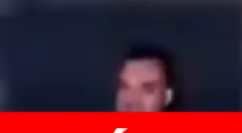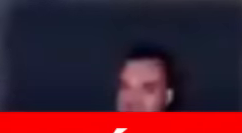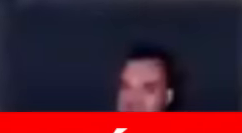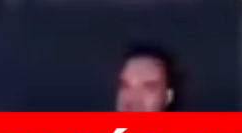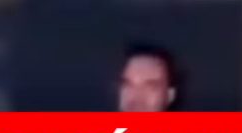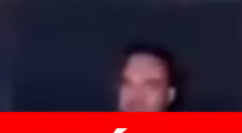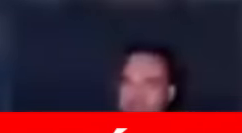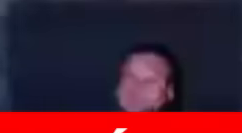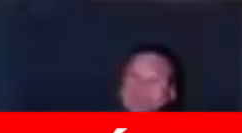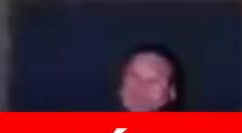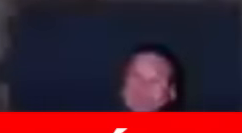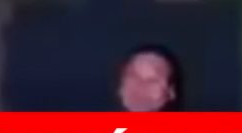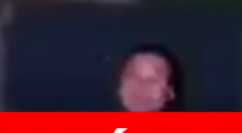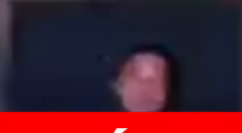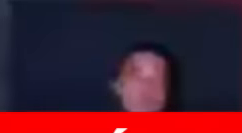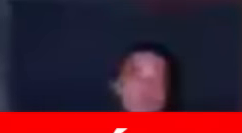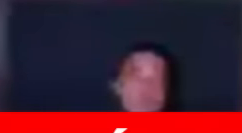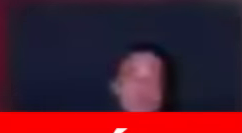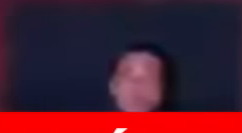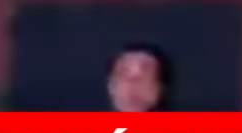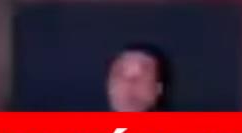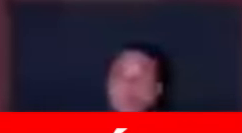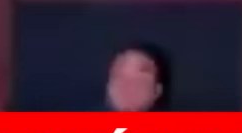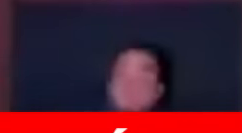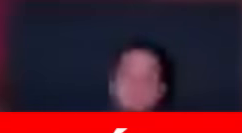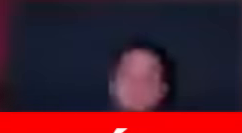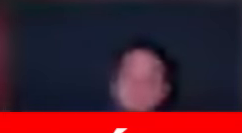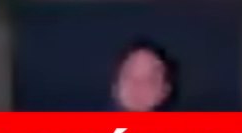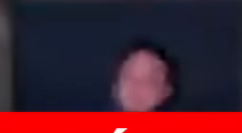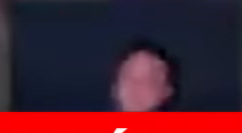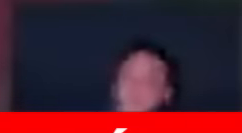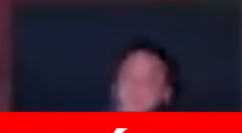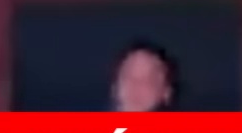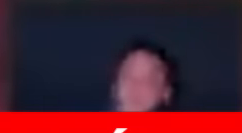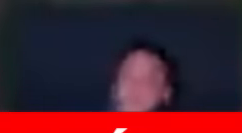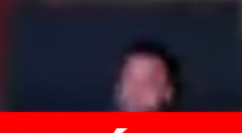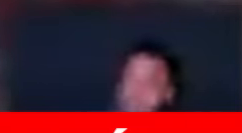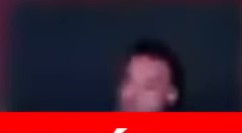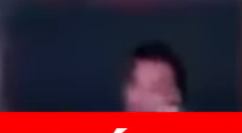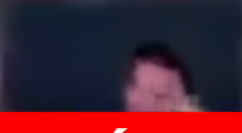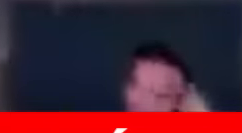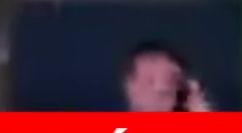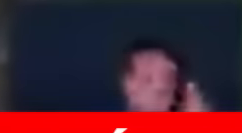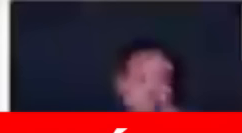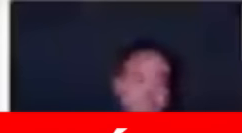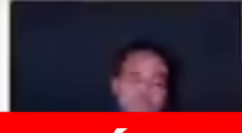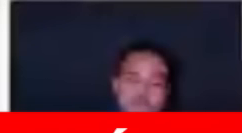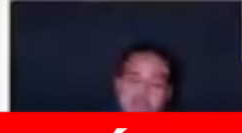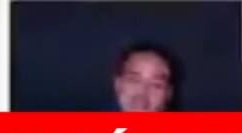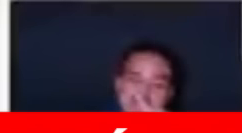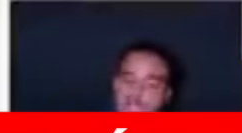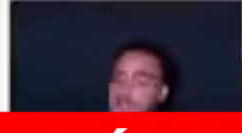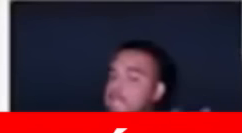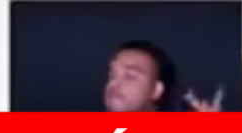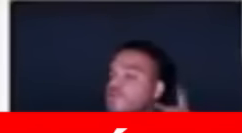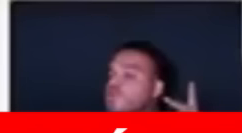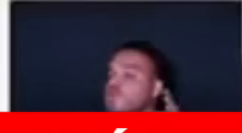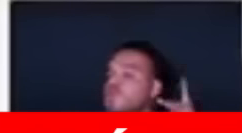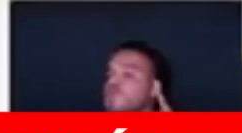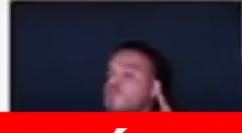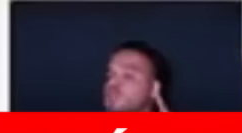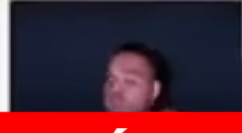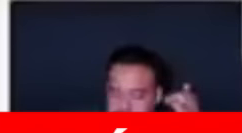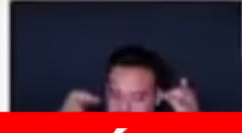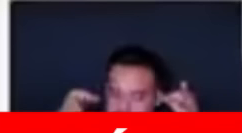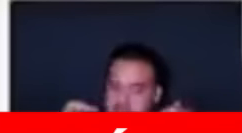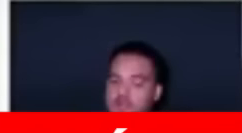Proteger a los ciudadanos es el más grande deber constitucional, legal, político y ético de cualquier